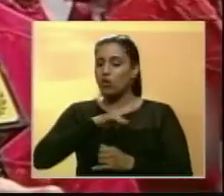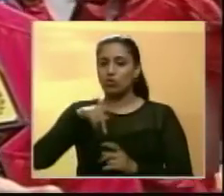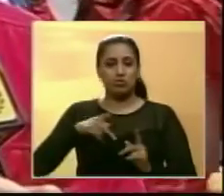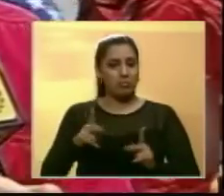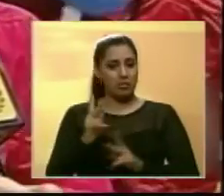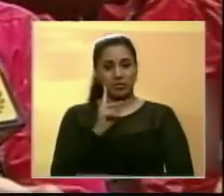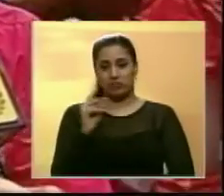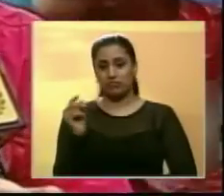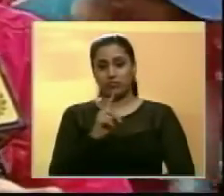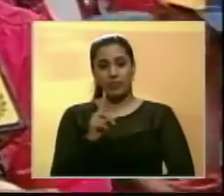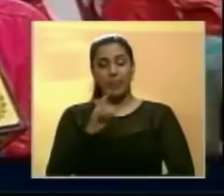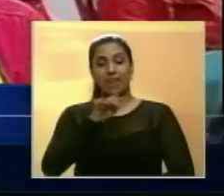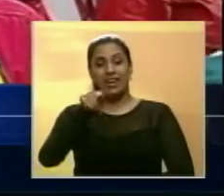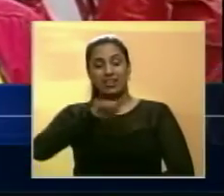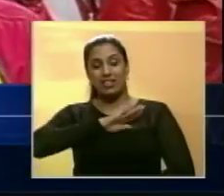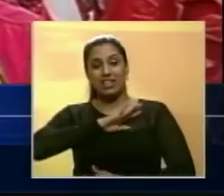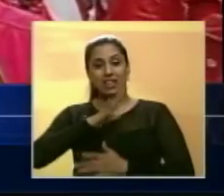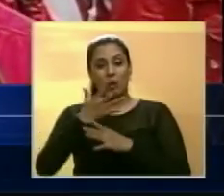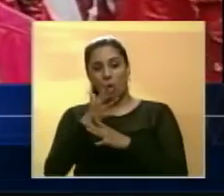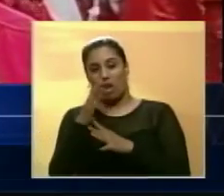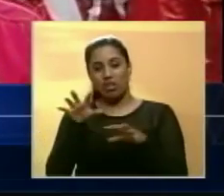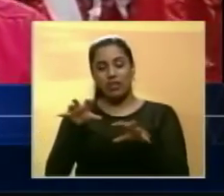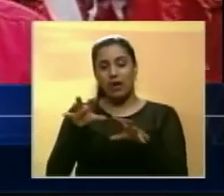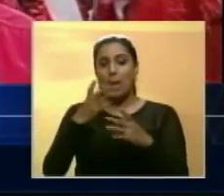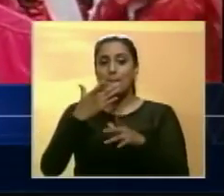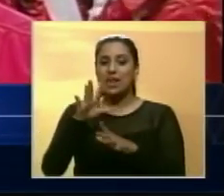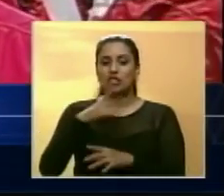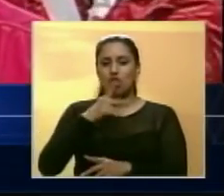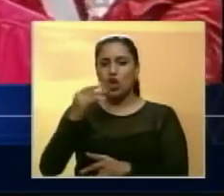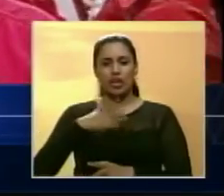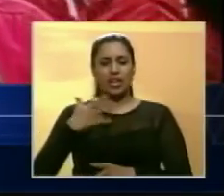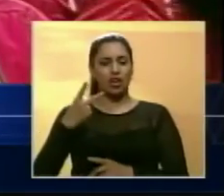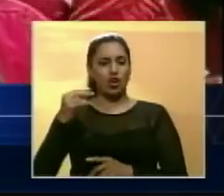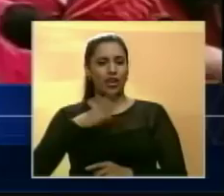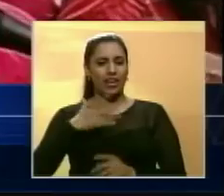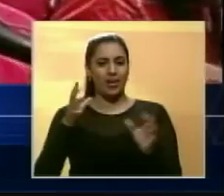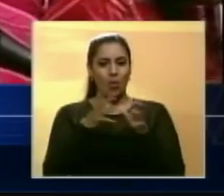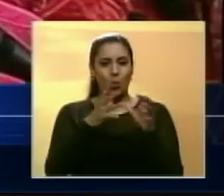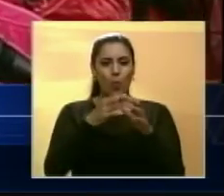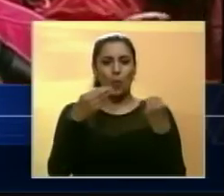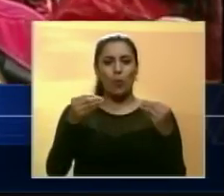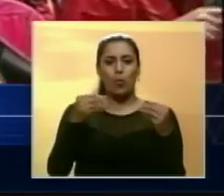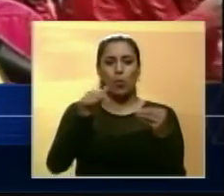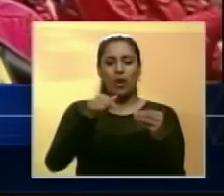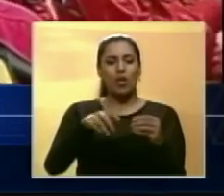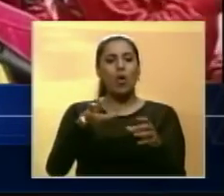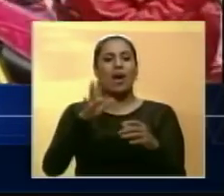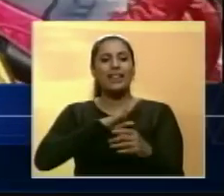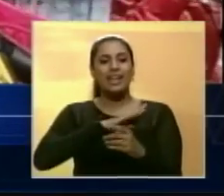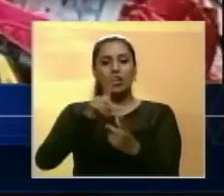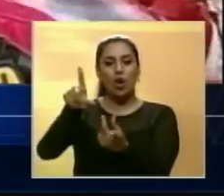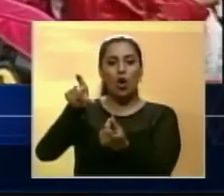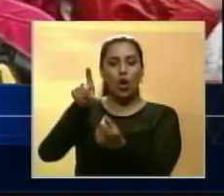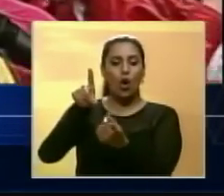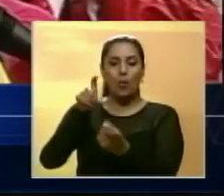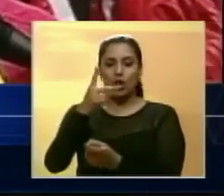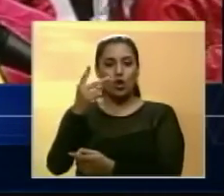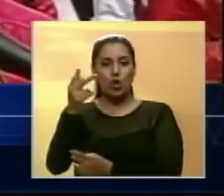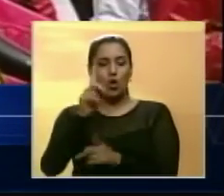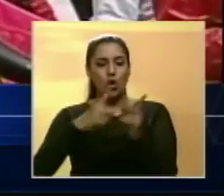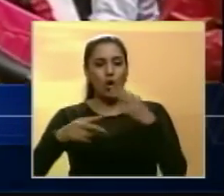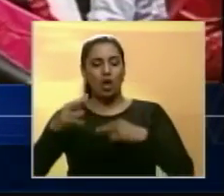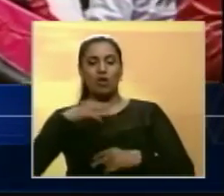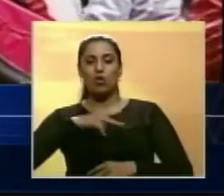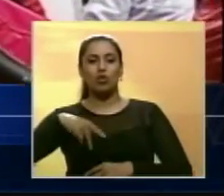permitir eso. Ellos han hecho una jugada populista. No queremos que la banca pública la vaya a cobrar. No, es que